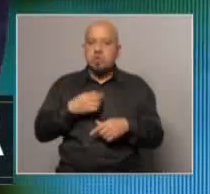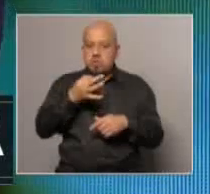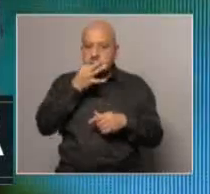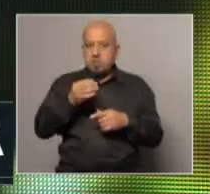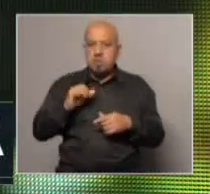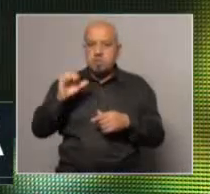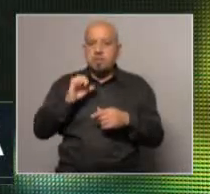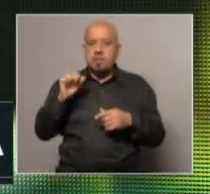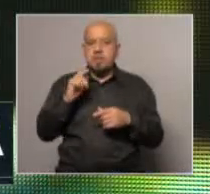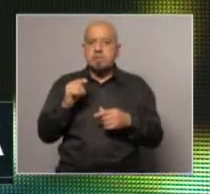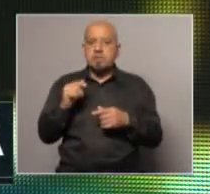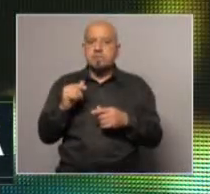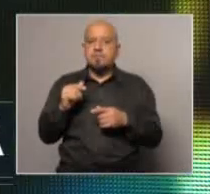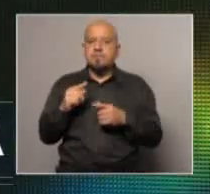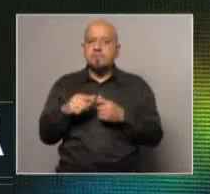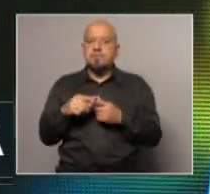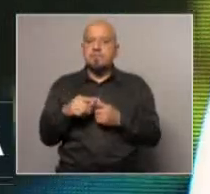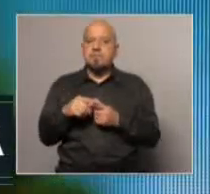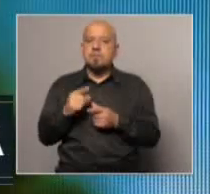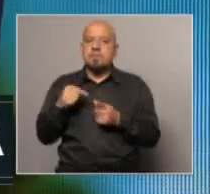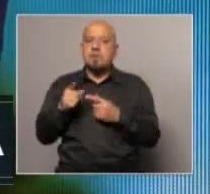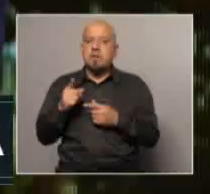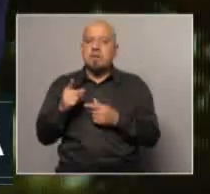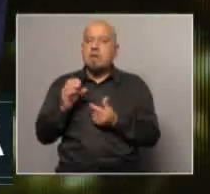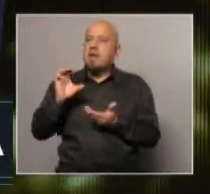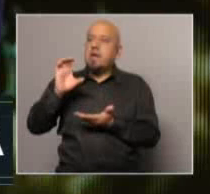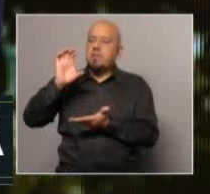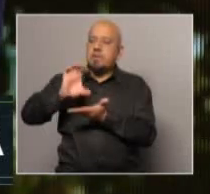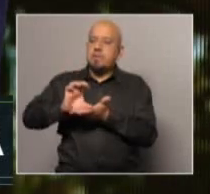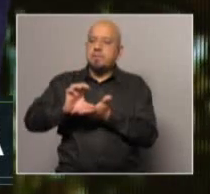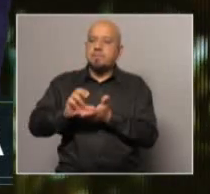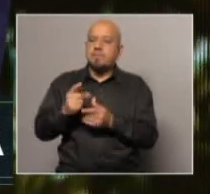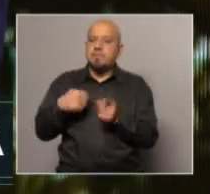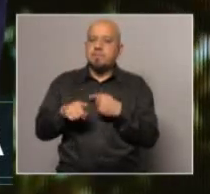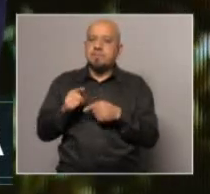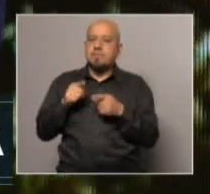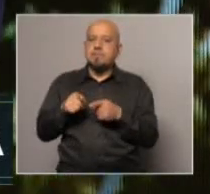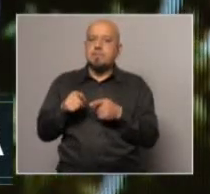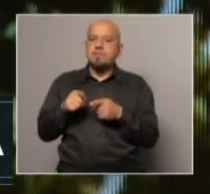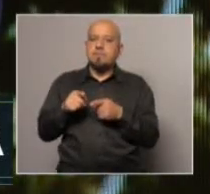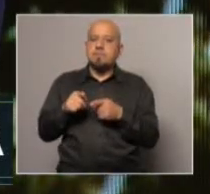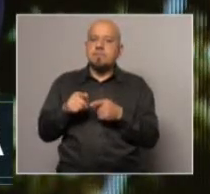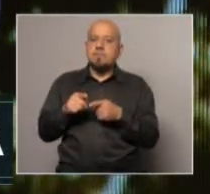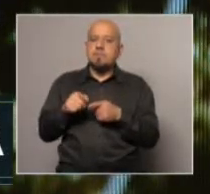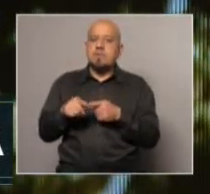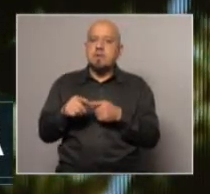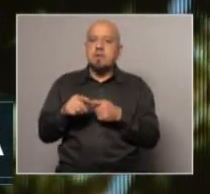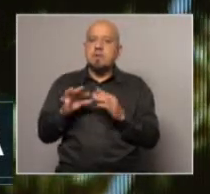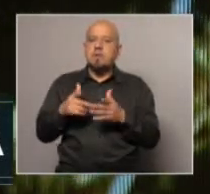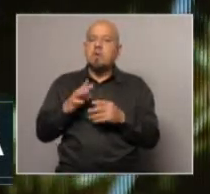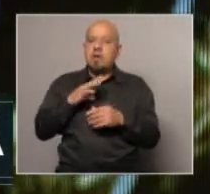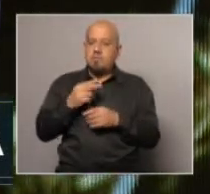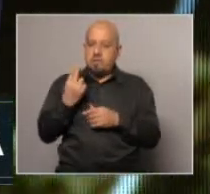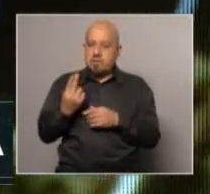las empresas y de la brutal inversión. Pero en esto, cuando se logra la licencia para producir